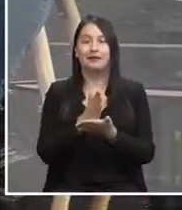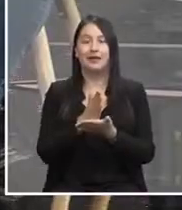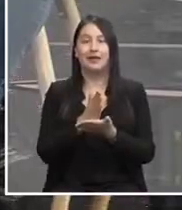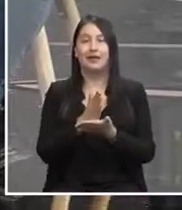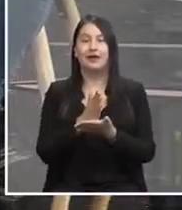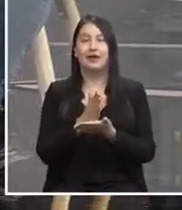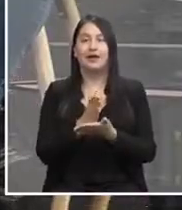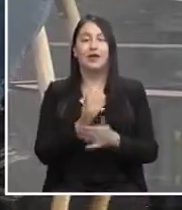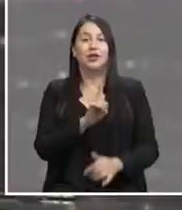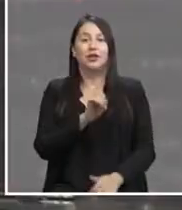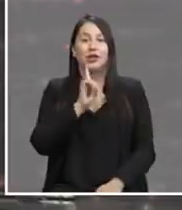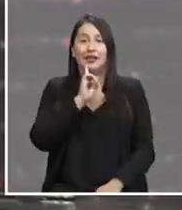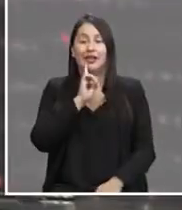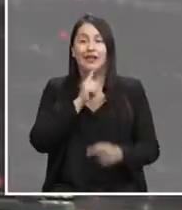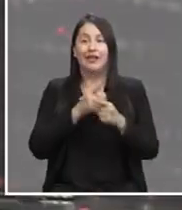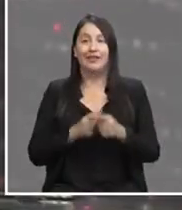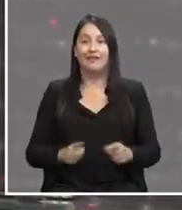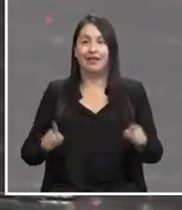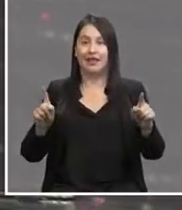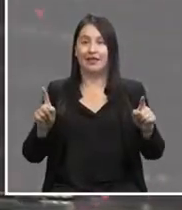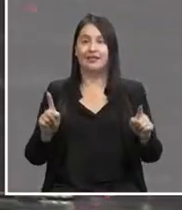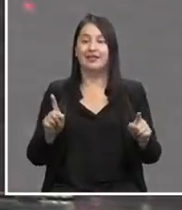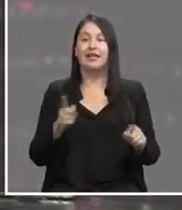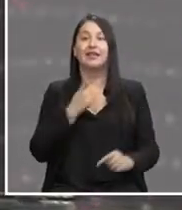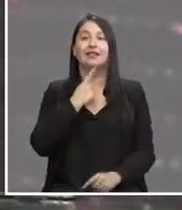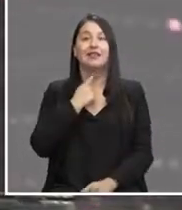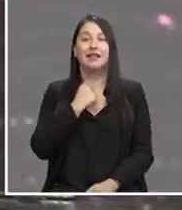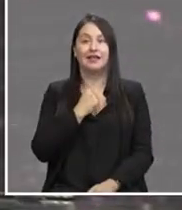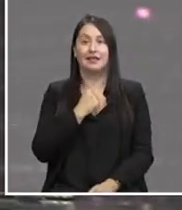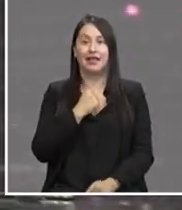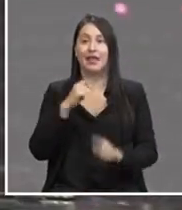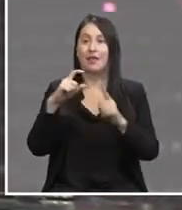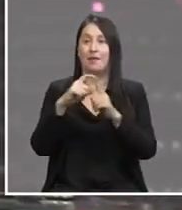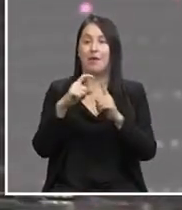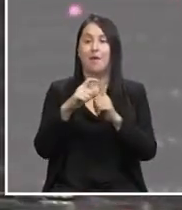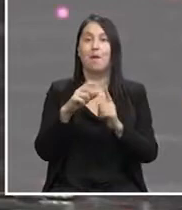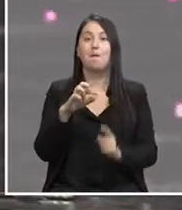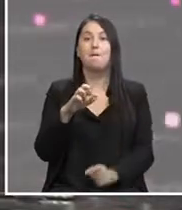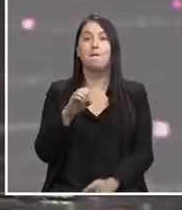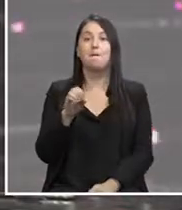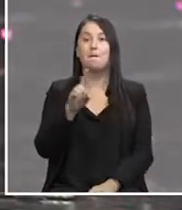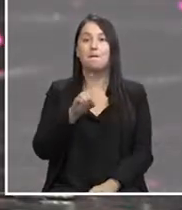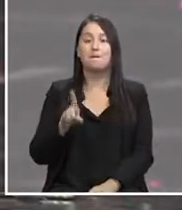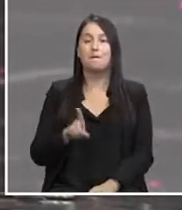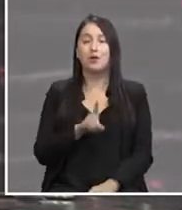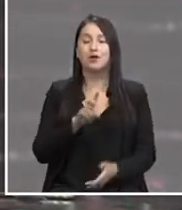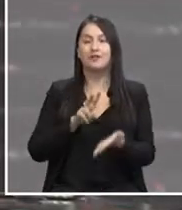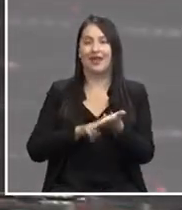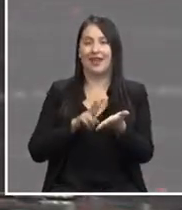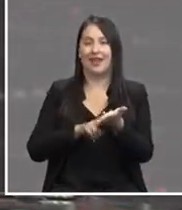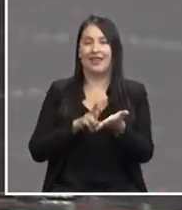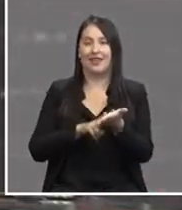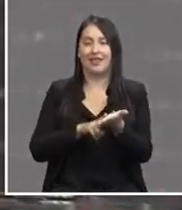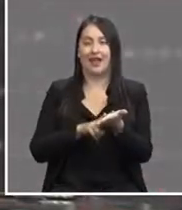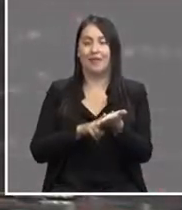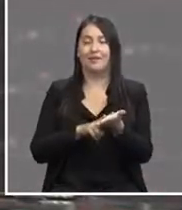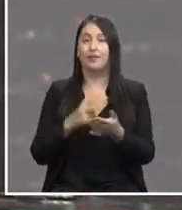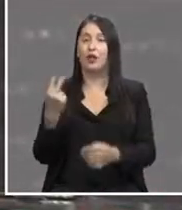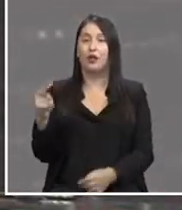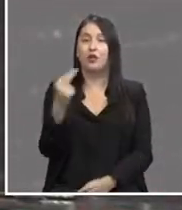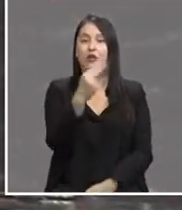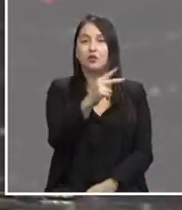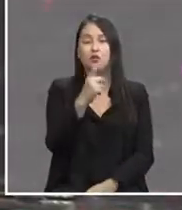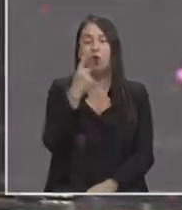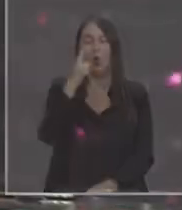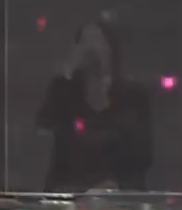la distinción, sería interesante abordar el concepto de posverdad desde sus distintas aproximaciones. Y